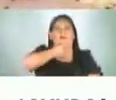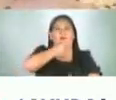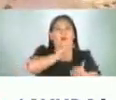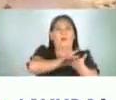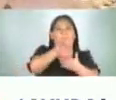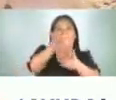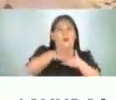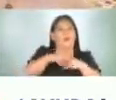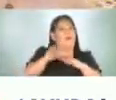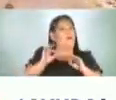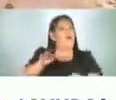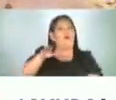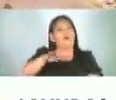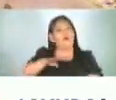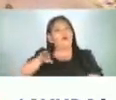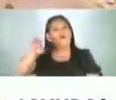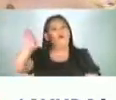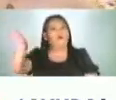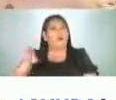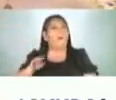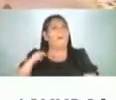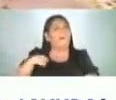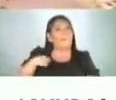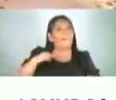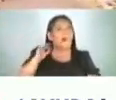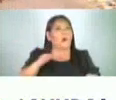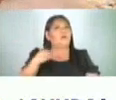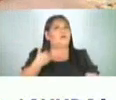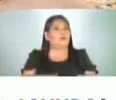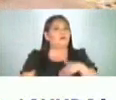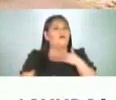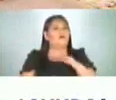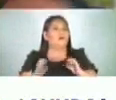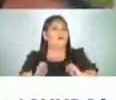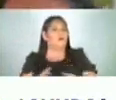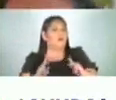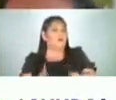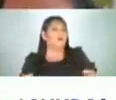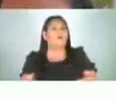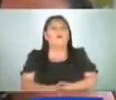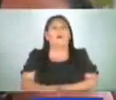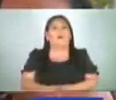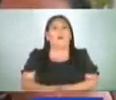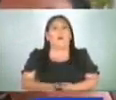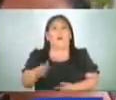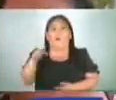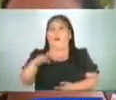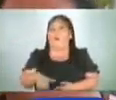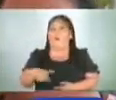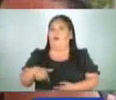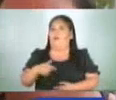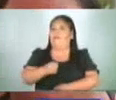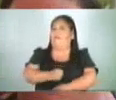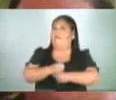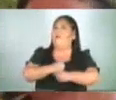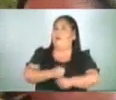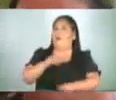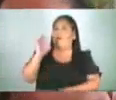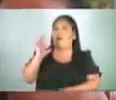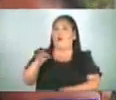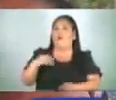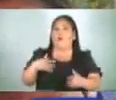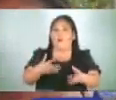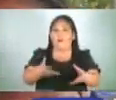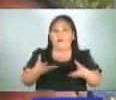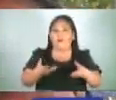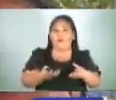la vía legal, dice que le apostará a estas opciones. Ahora menos, ahora lo seguro, a intentar aplicar para